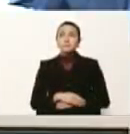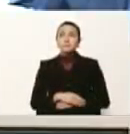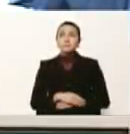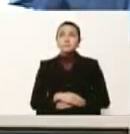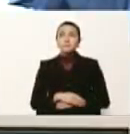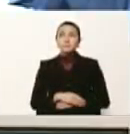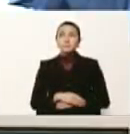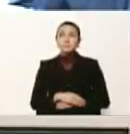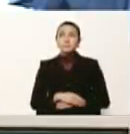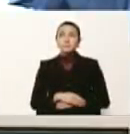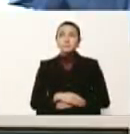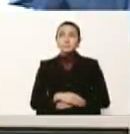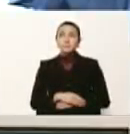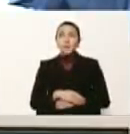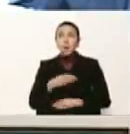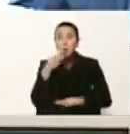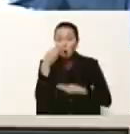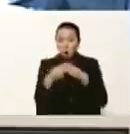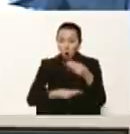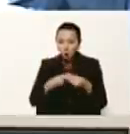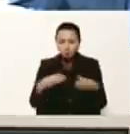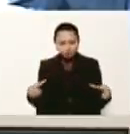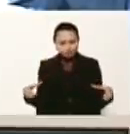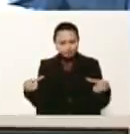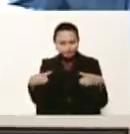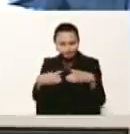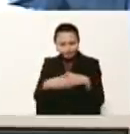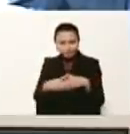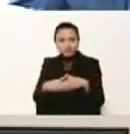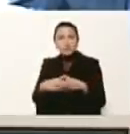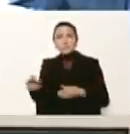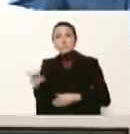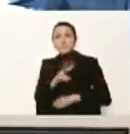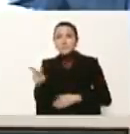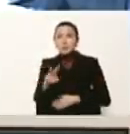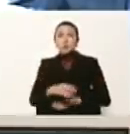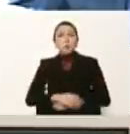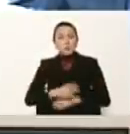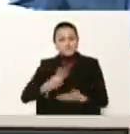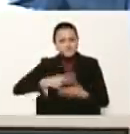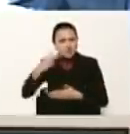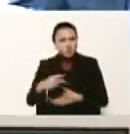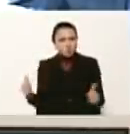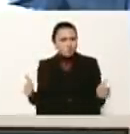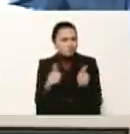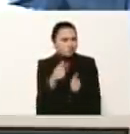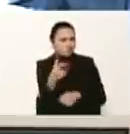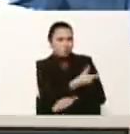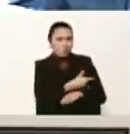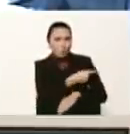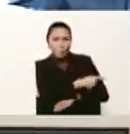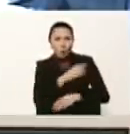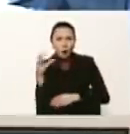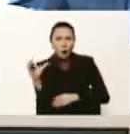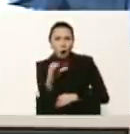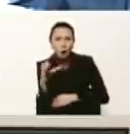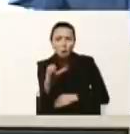Cómo el extremismo venezolano planifica con Colombia, con el gobierno de Iván Duque,